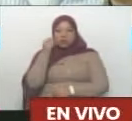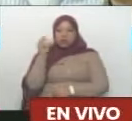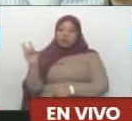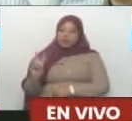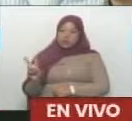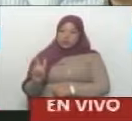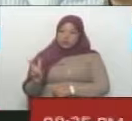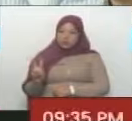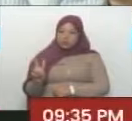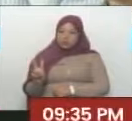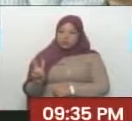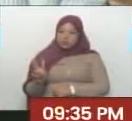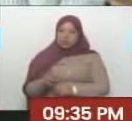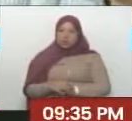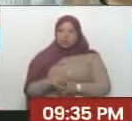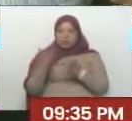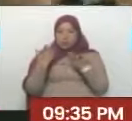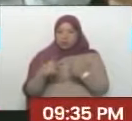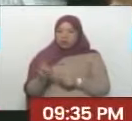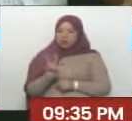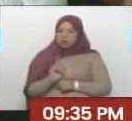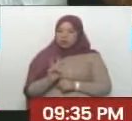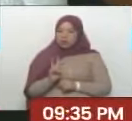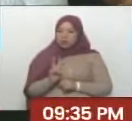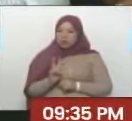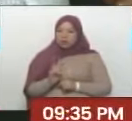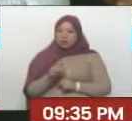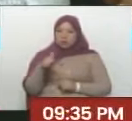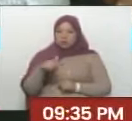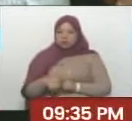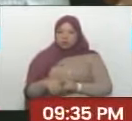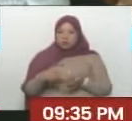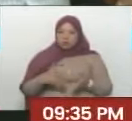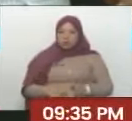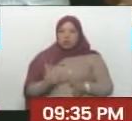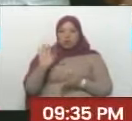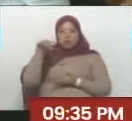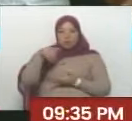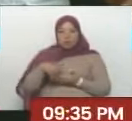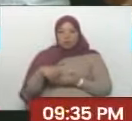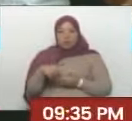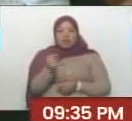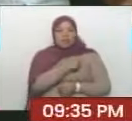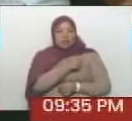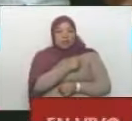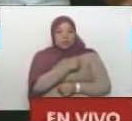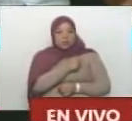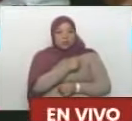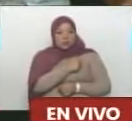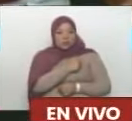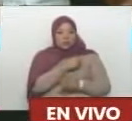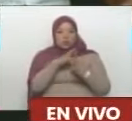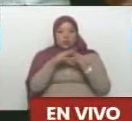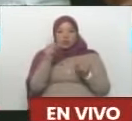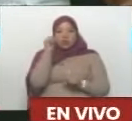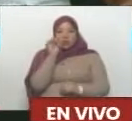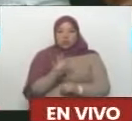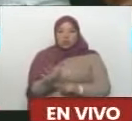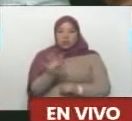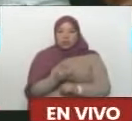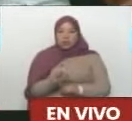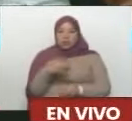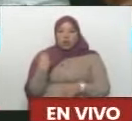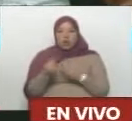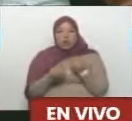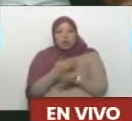amamos, tanto cuanto somos. Yo soy de aquí, del estado Miranda, de Chacao, pero yo amo a todo mi pueblo.